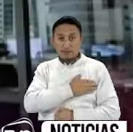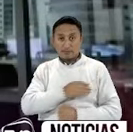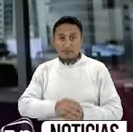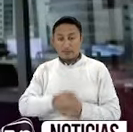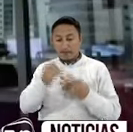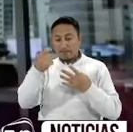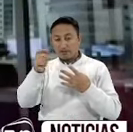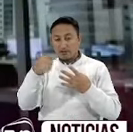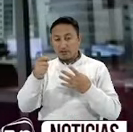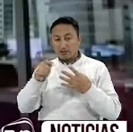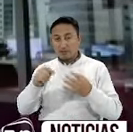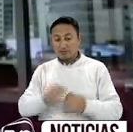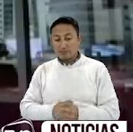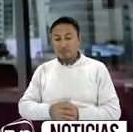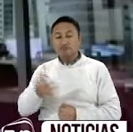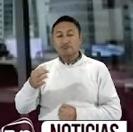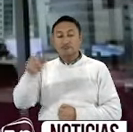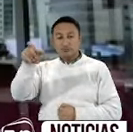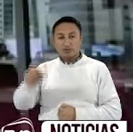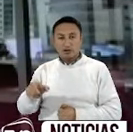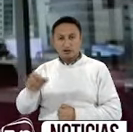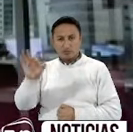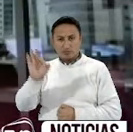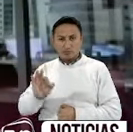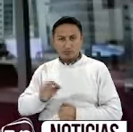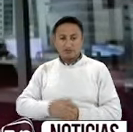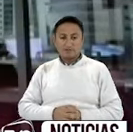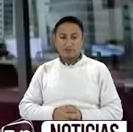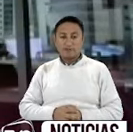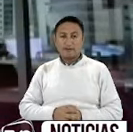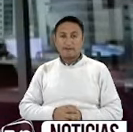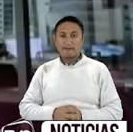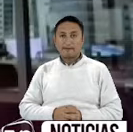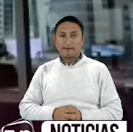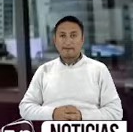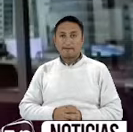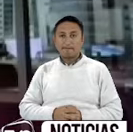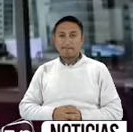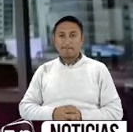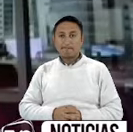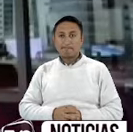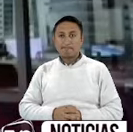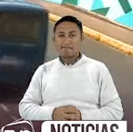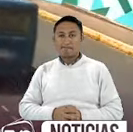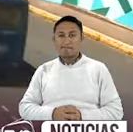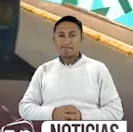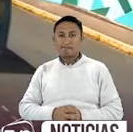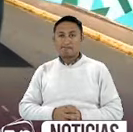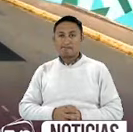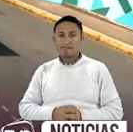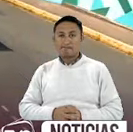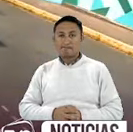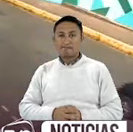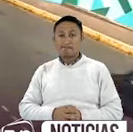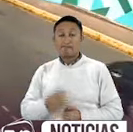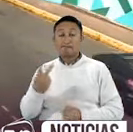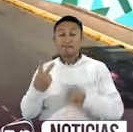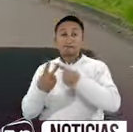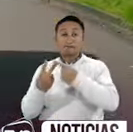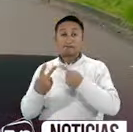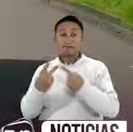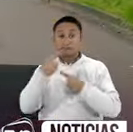que efectivamente garanticen la integridad ética de las personas que desempeñen estas actividades. Tanto para Buendía y Merino,